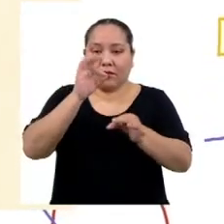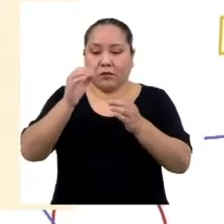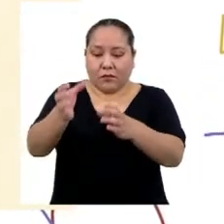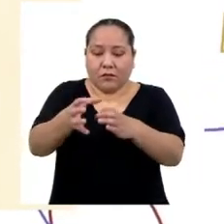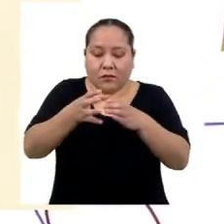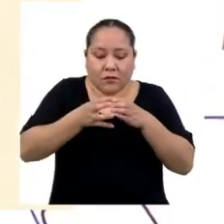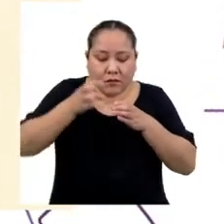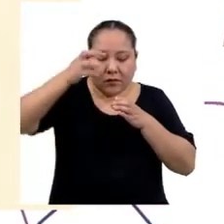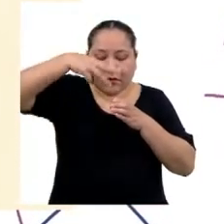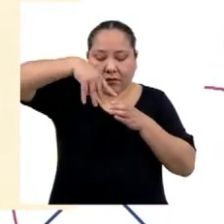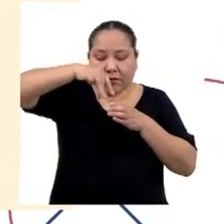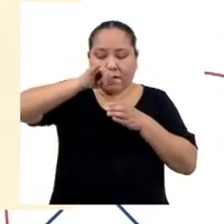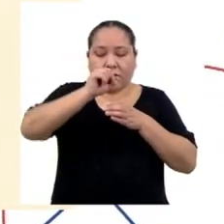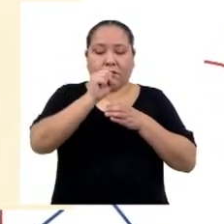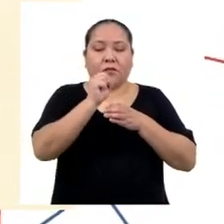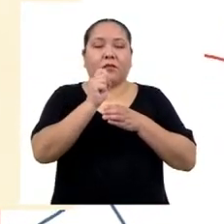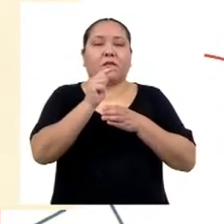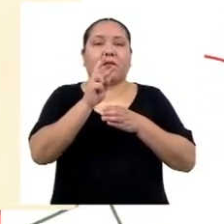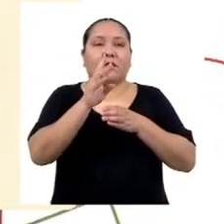muestreo.